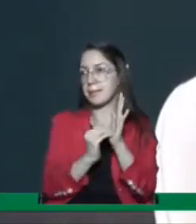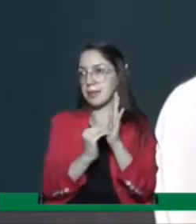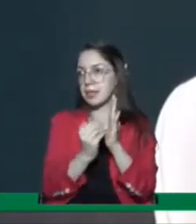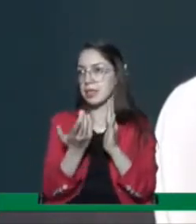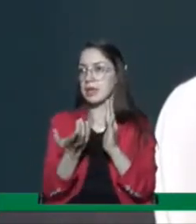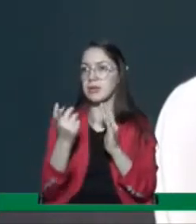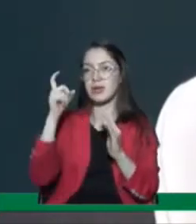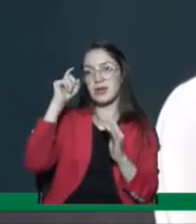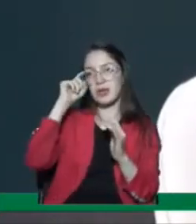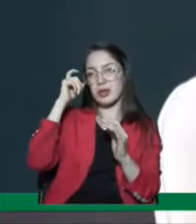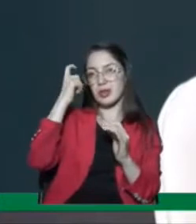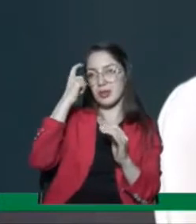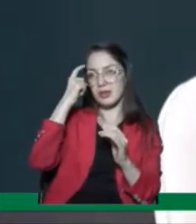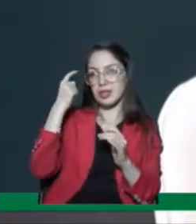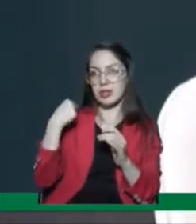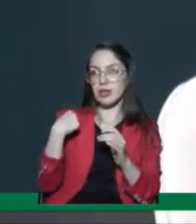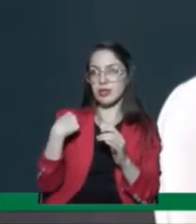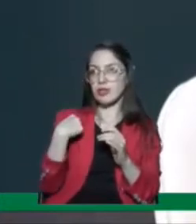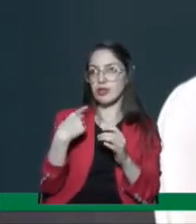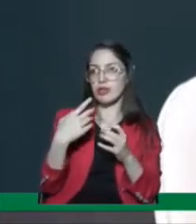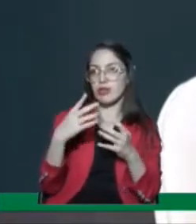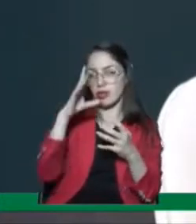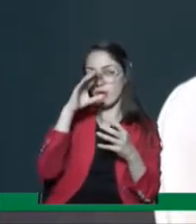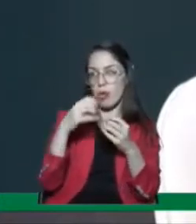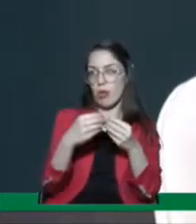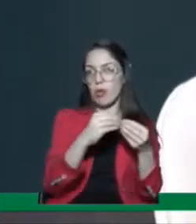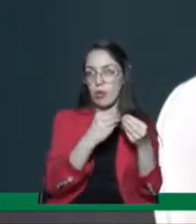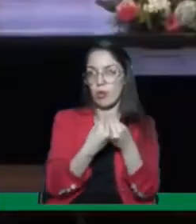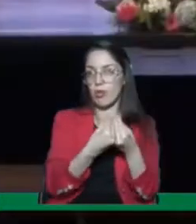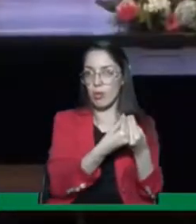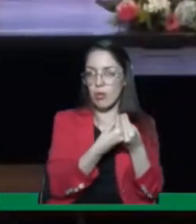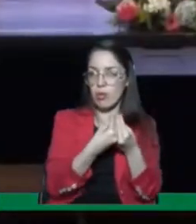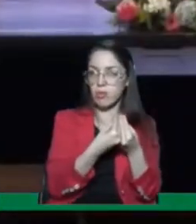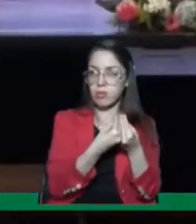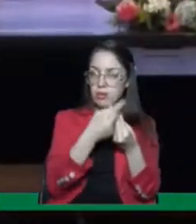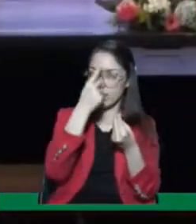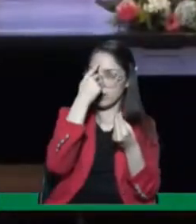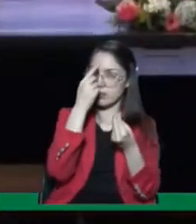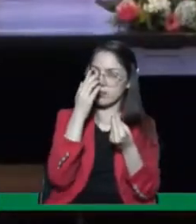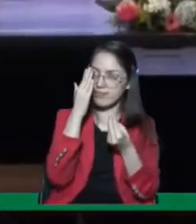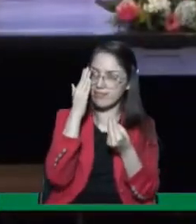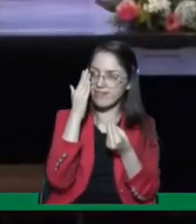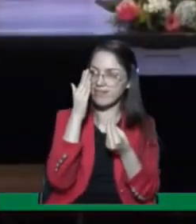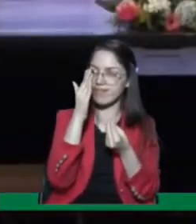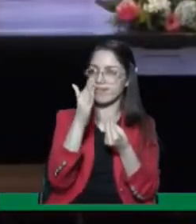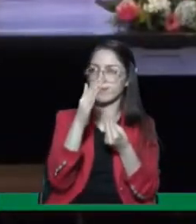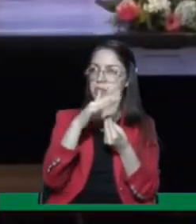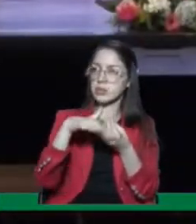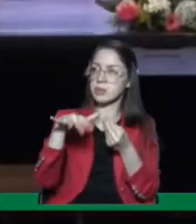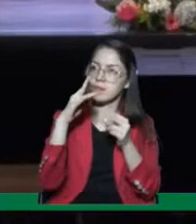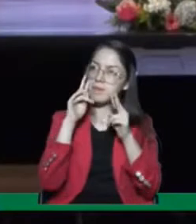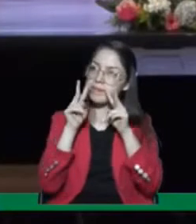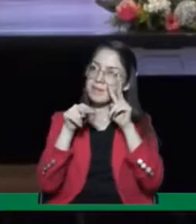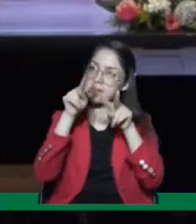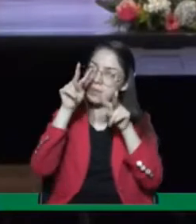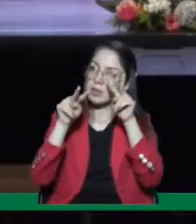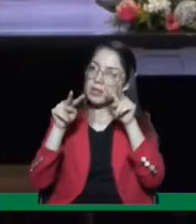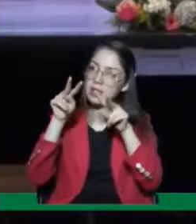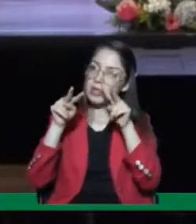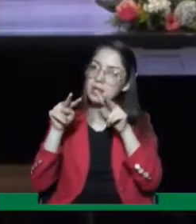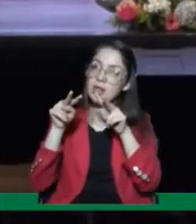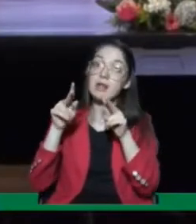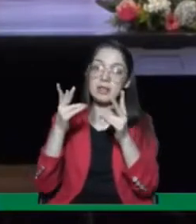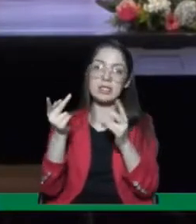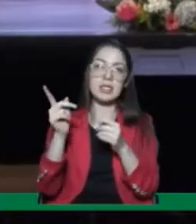gobierno nosotros como asociación turística que tenemos la misión de desarrollar ese territorio turísticamente ya hicimos